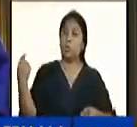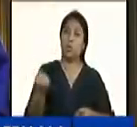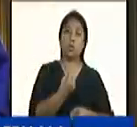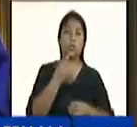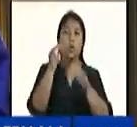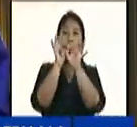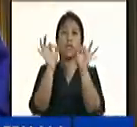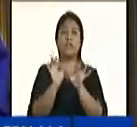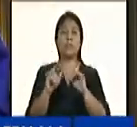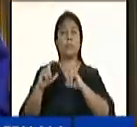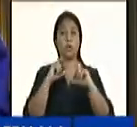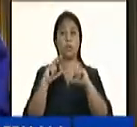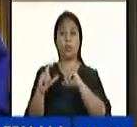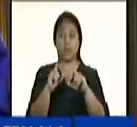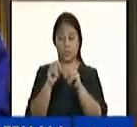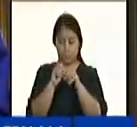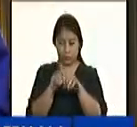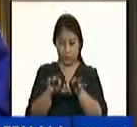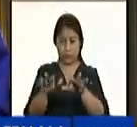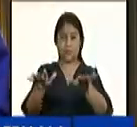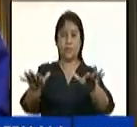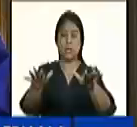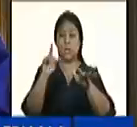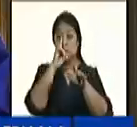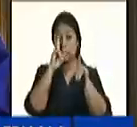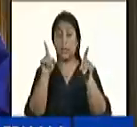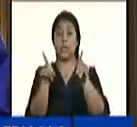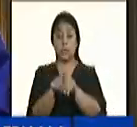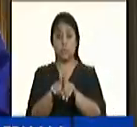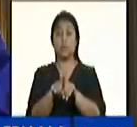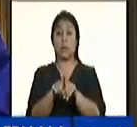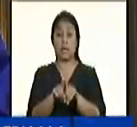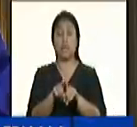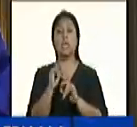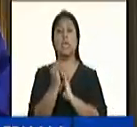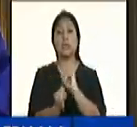comunicación y difusión posibles, incluyendo los portales electrónicos oficiales.